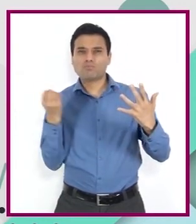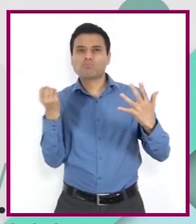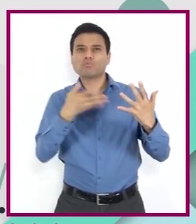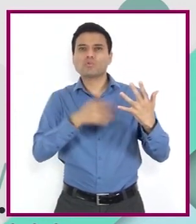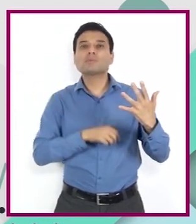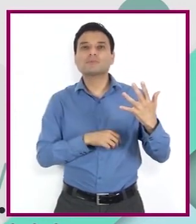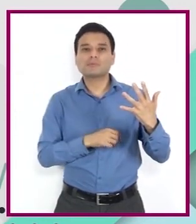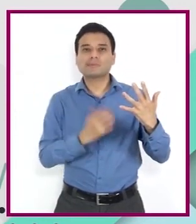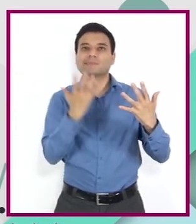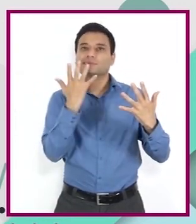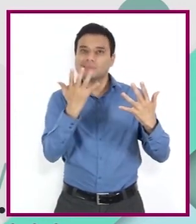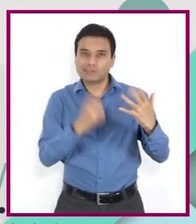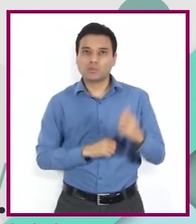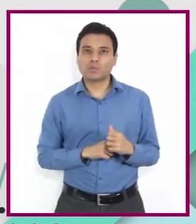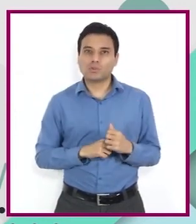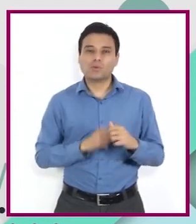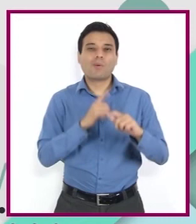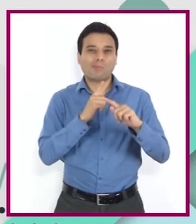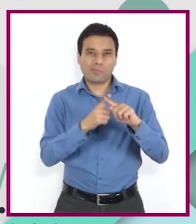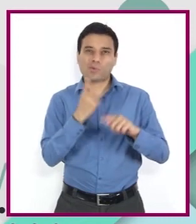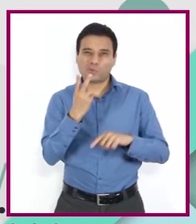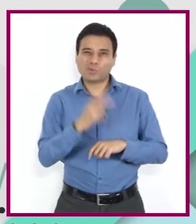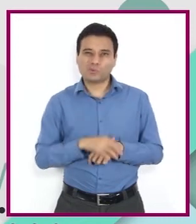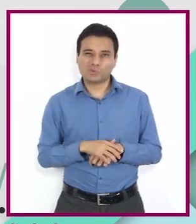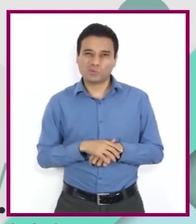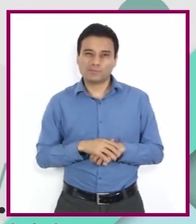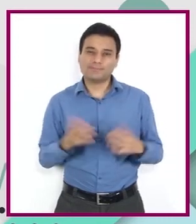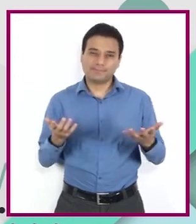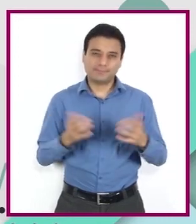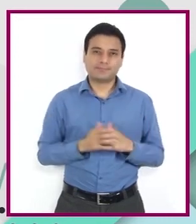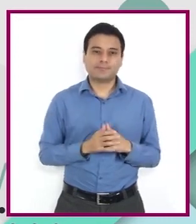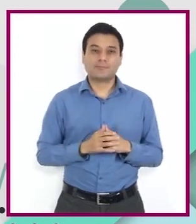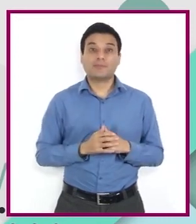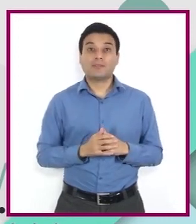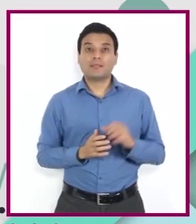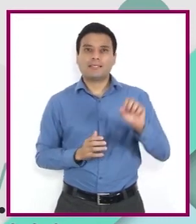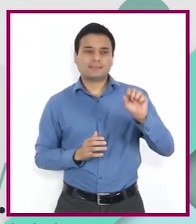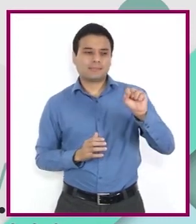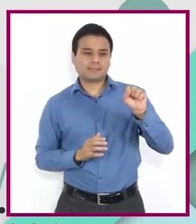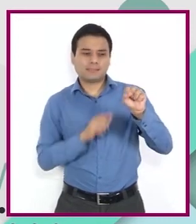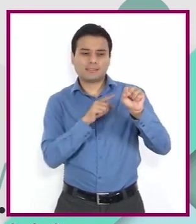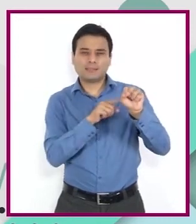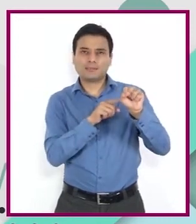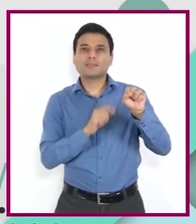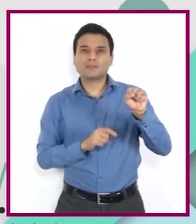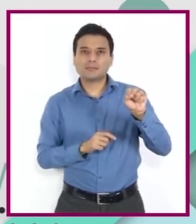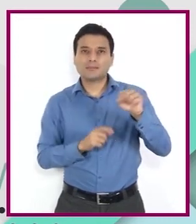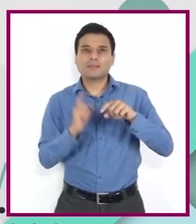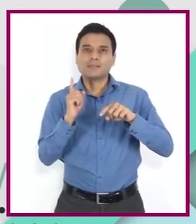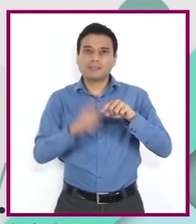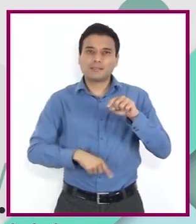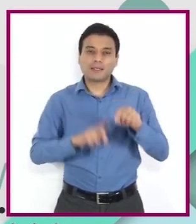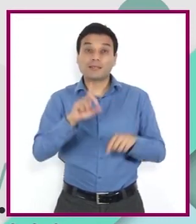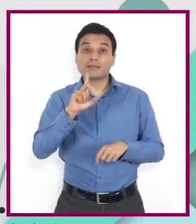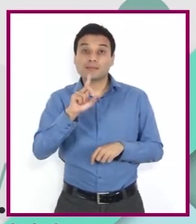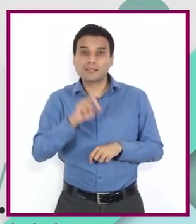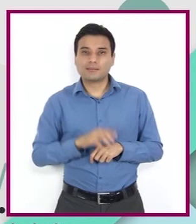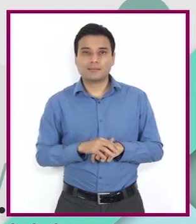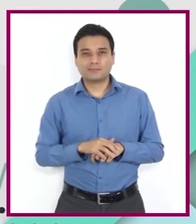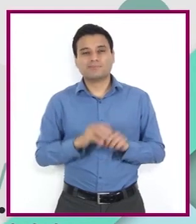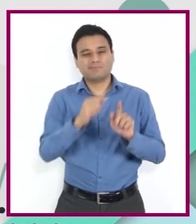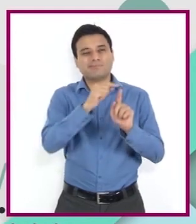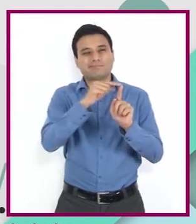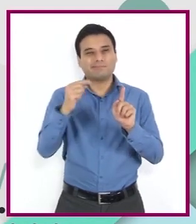duplicó, mientras que la primera cantidad de la magnitud B disminuyó por la mitad. Analicemos otra pareja de